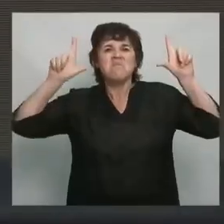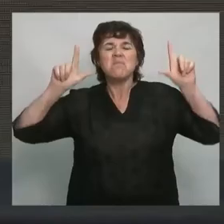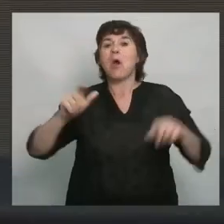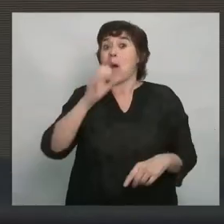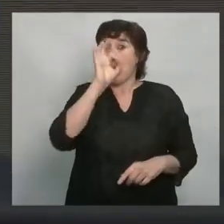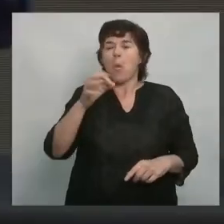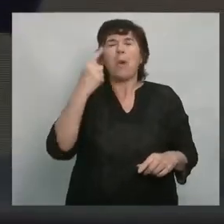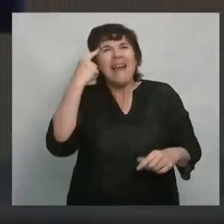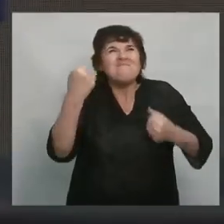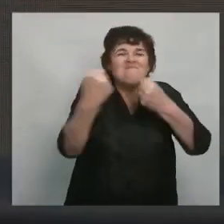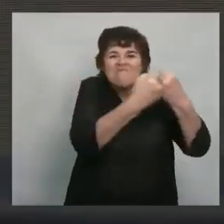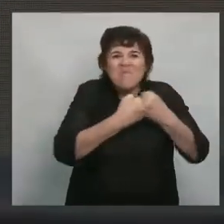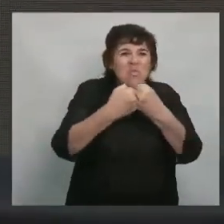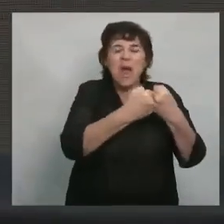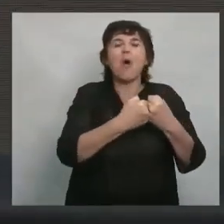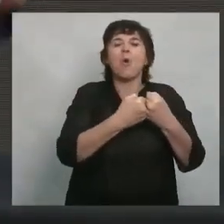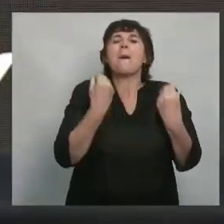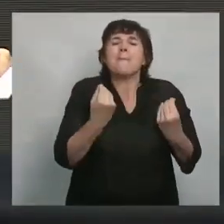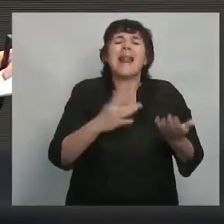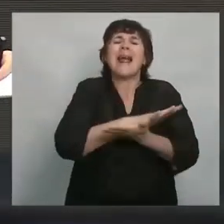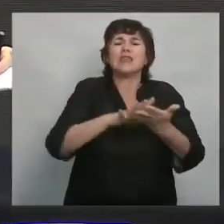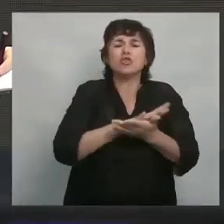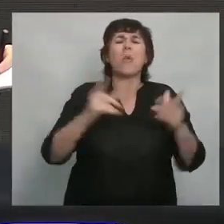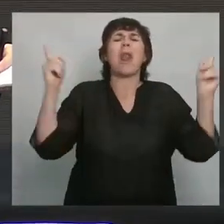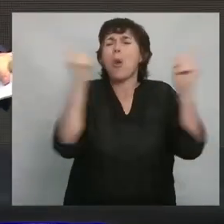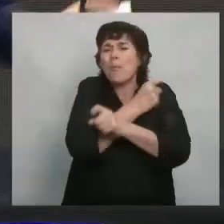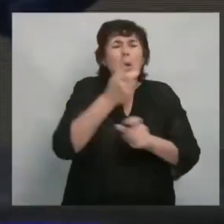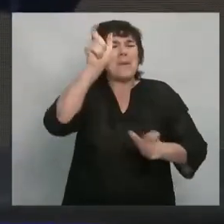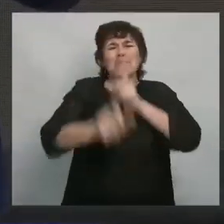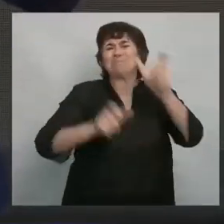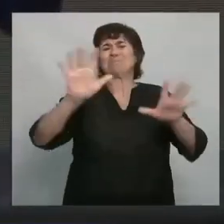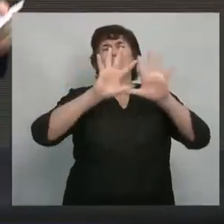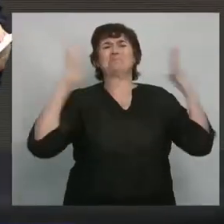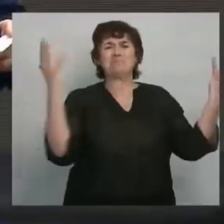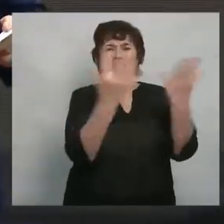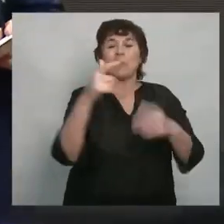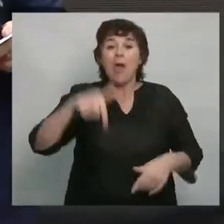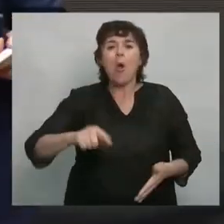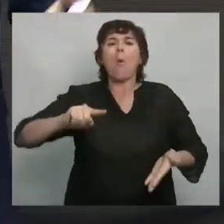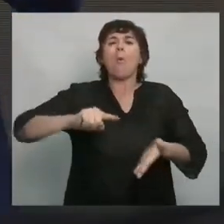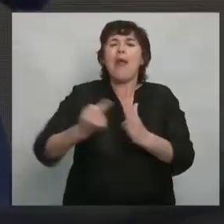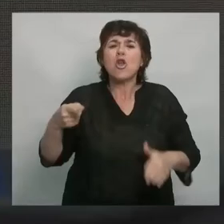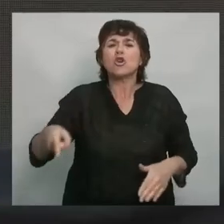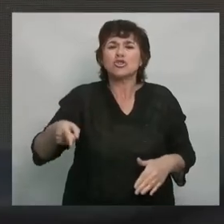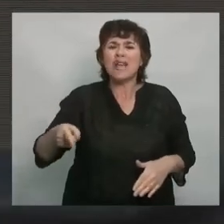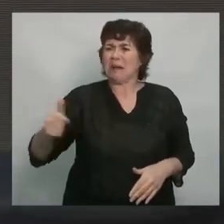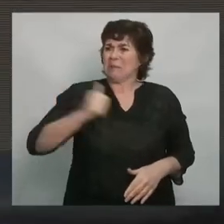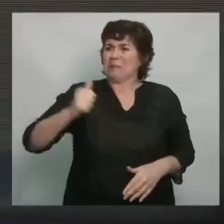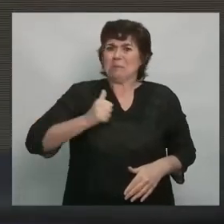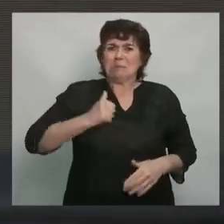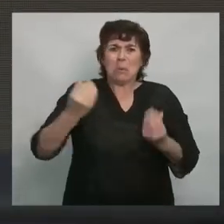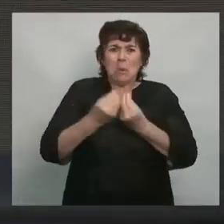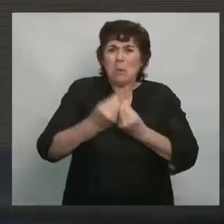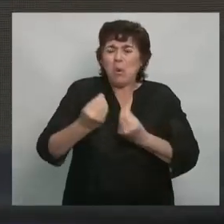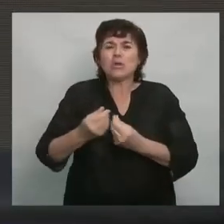podido poner de acuerdo para resolver los grandes problemas de la humanidad. Buenos Aires está militarizada. Los extranjeros